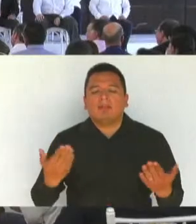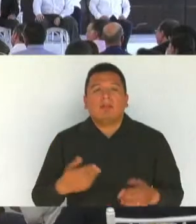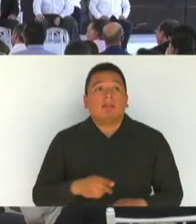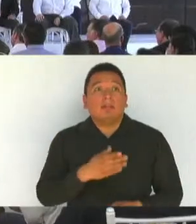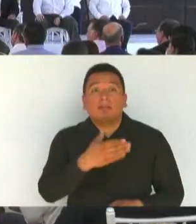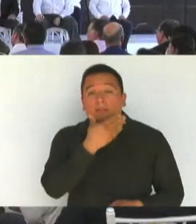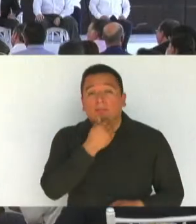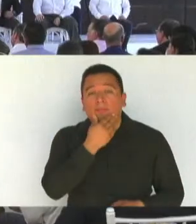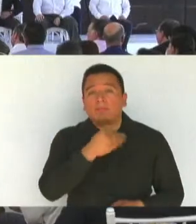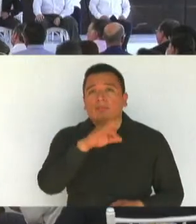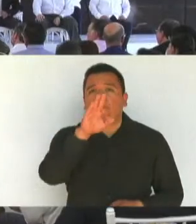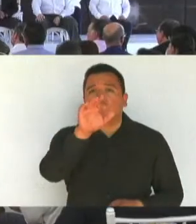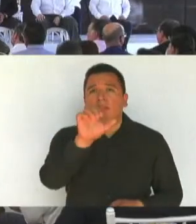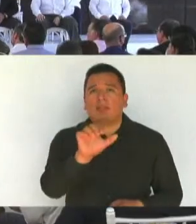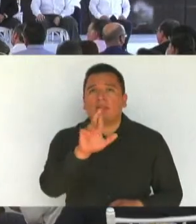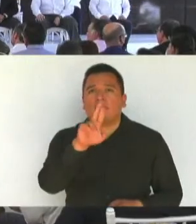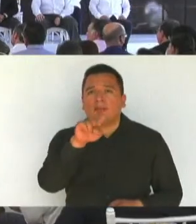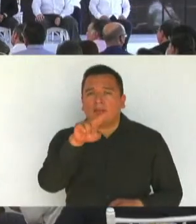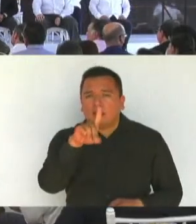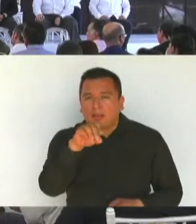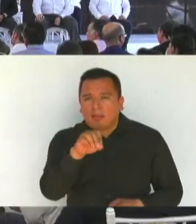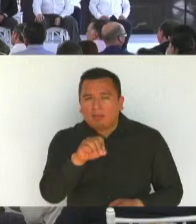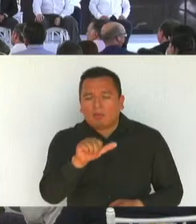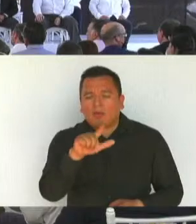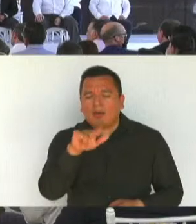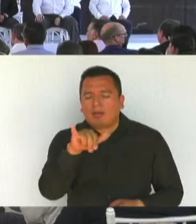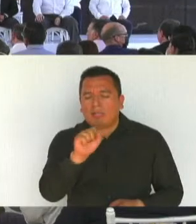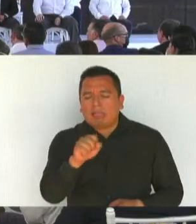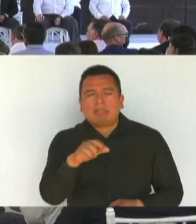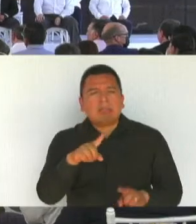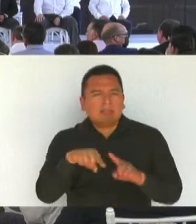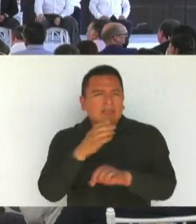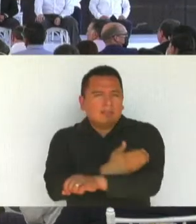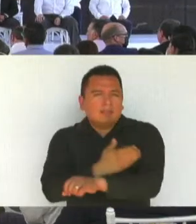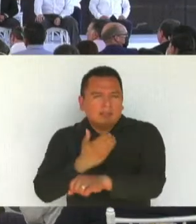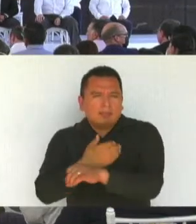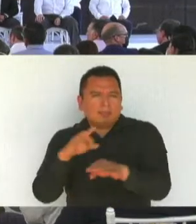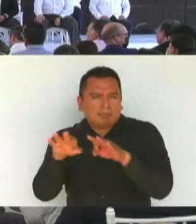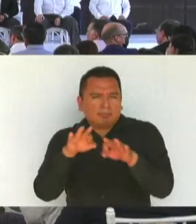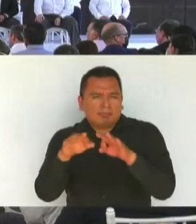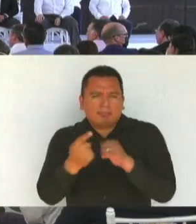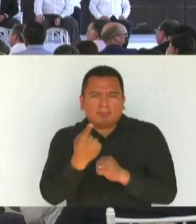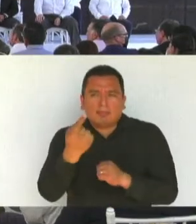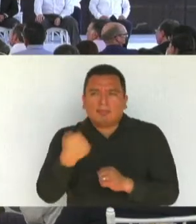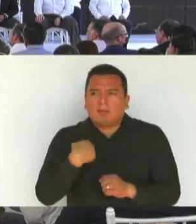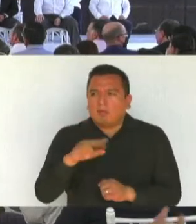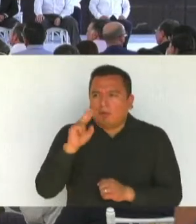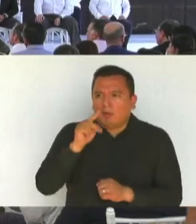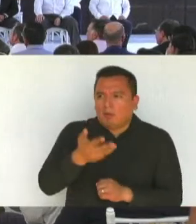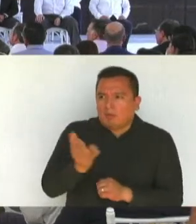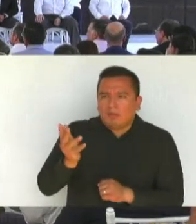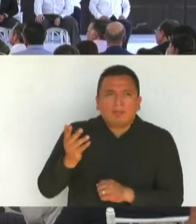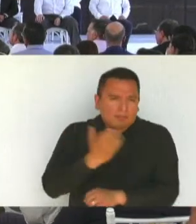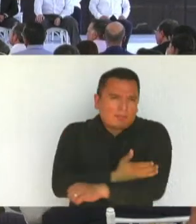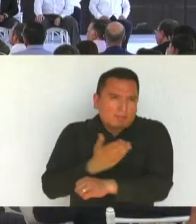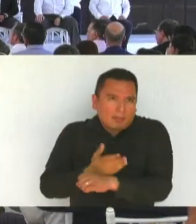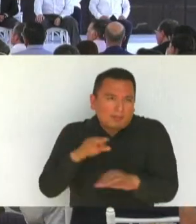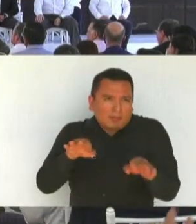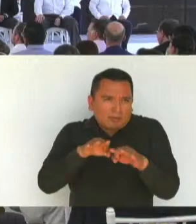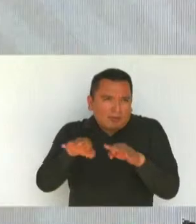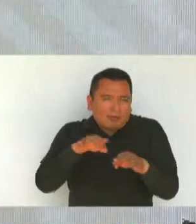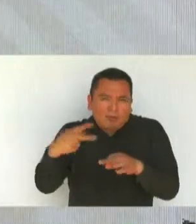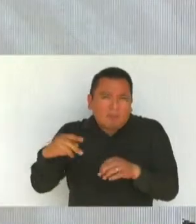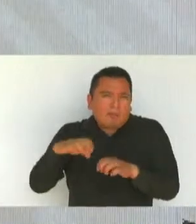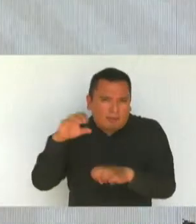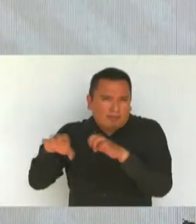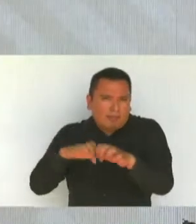Fernando Alaniz, nuestros compañeros del trabajo, porque así los consideramos, de la iniciativa